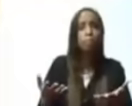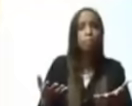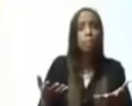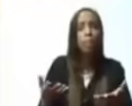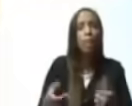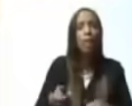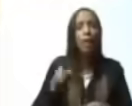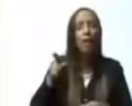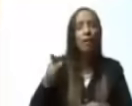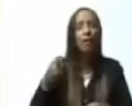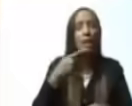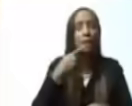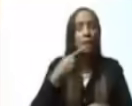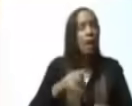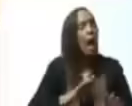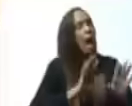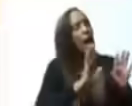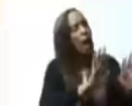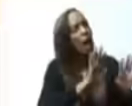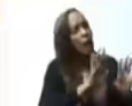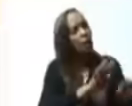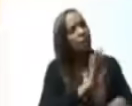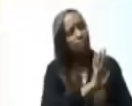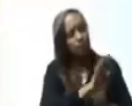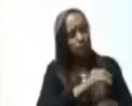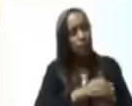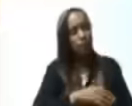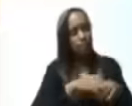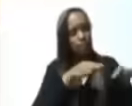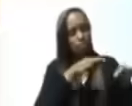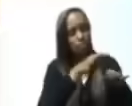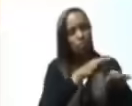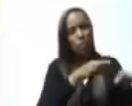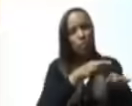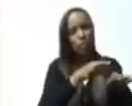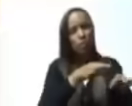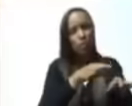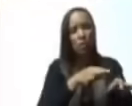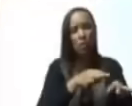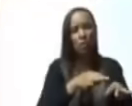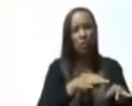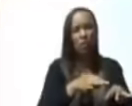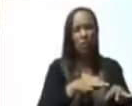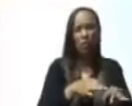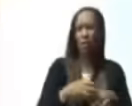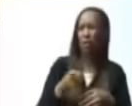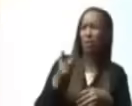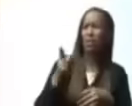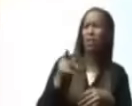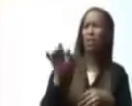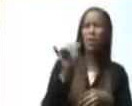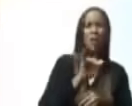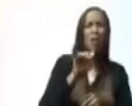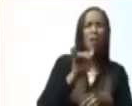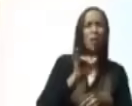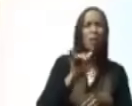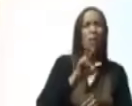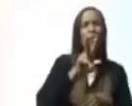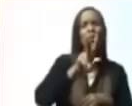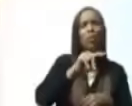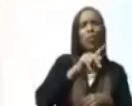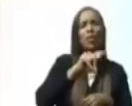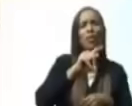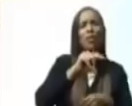unas explicaciones que se parecen mucho a los cuentos de kico y el chavo